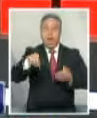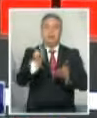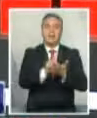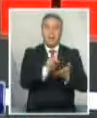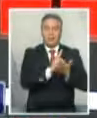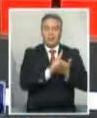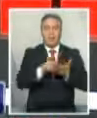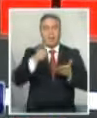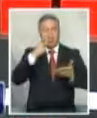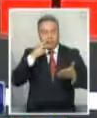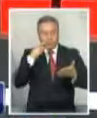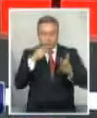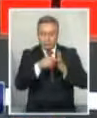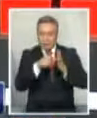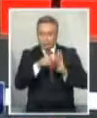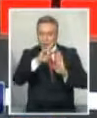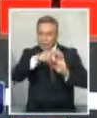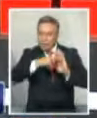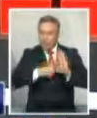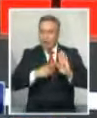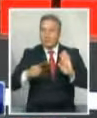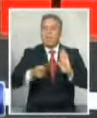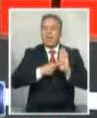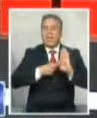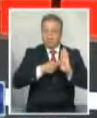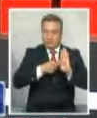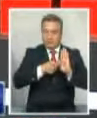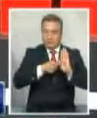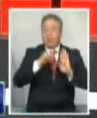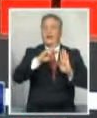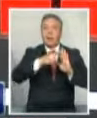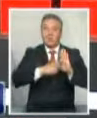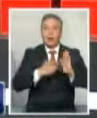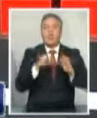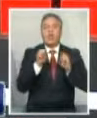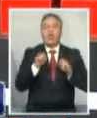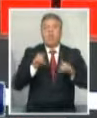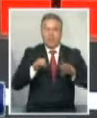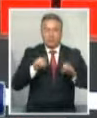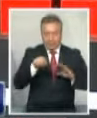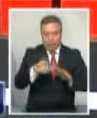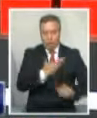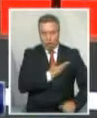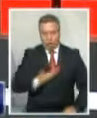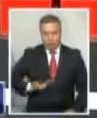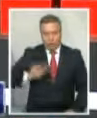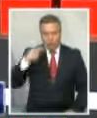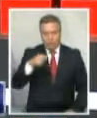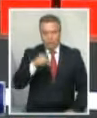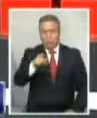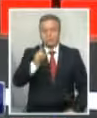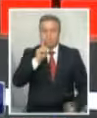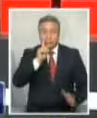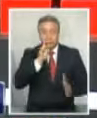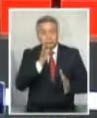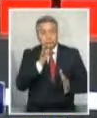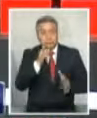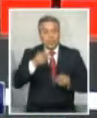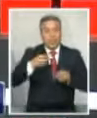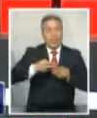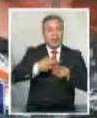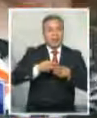indicaciones al proyecto de reforma educacional del gobierno. Uno de los puntos que todavía genera dudas es el arriendo de